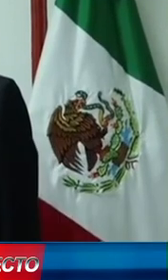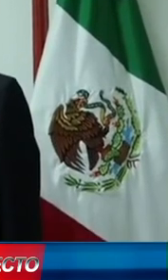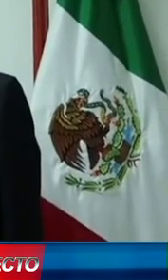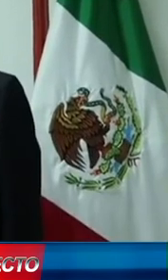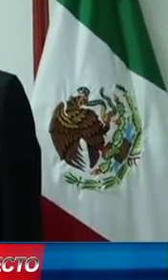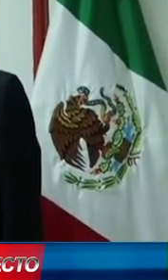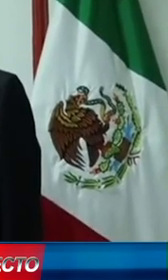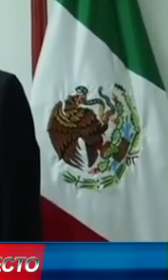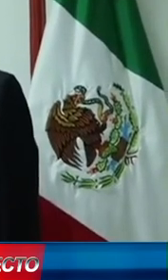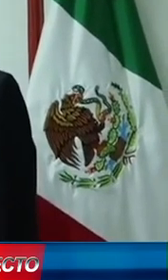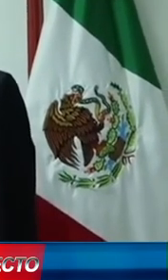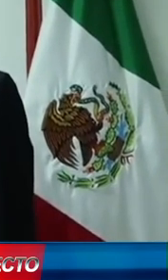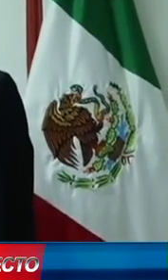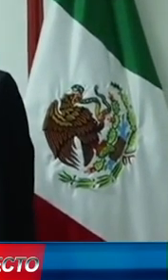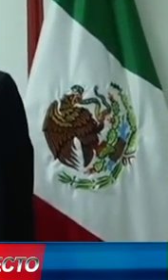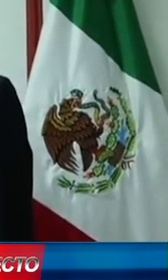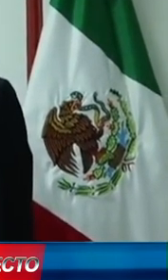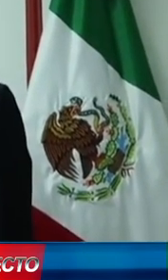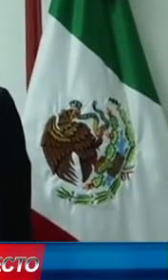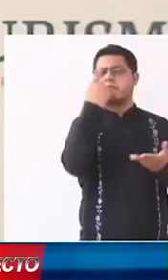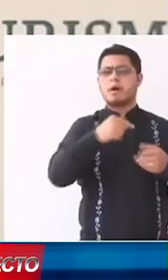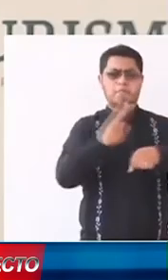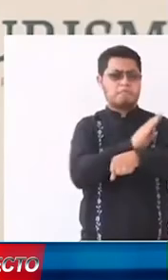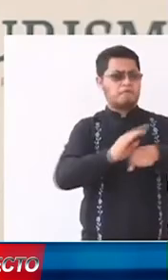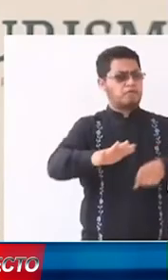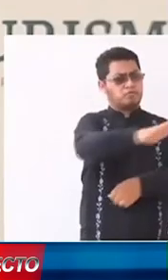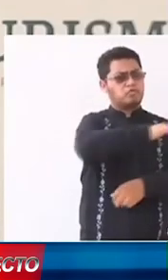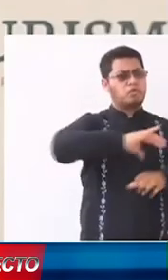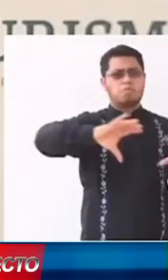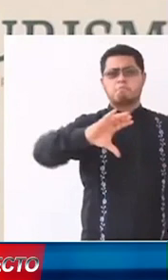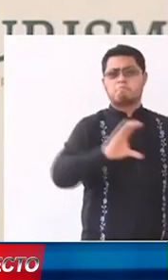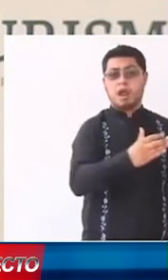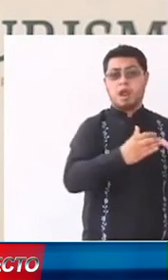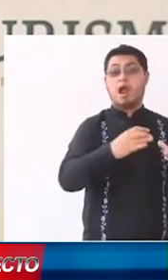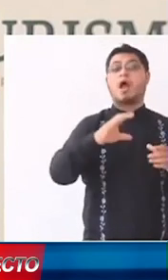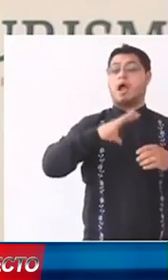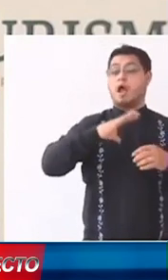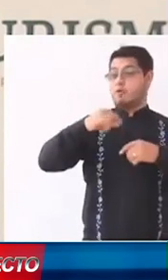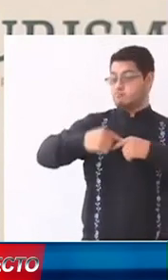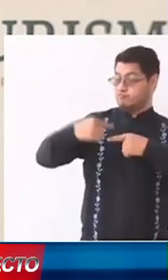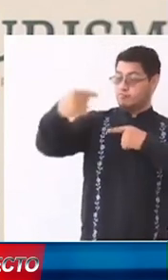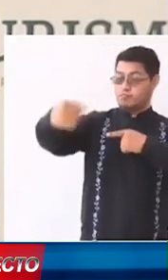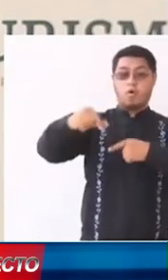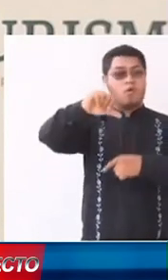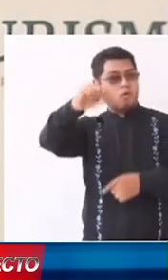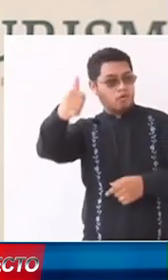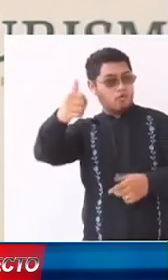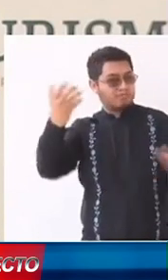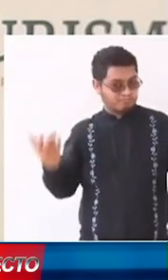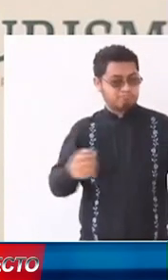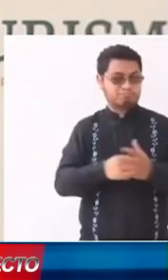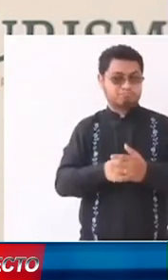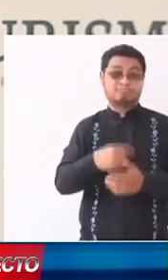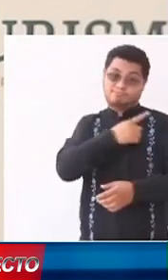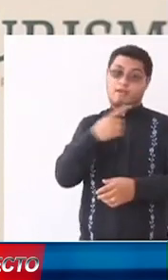el colapso va a ser mayor del que ya es. En México hay inflación, en México hay hambre y el crimen organizado